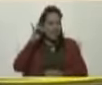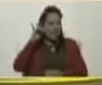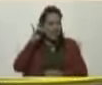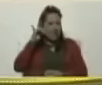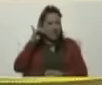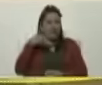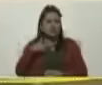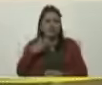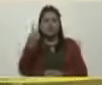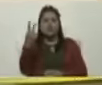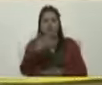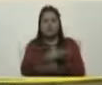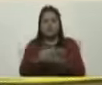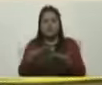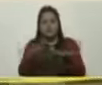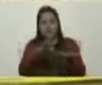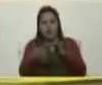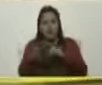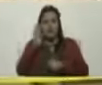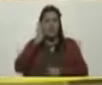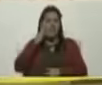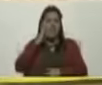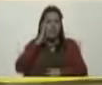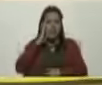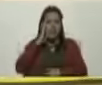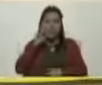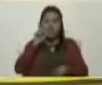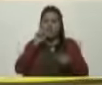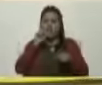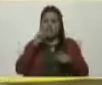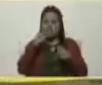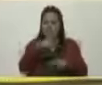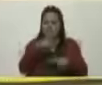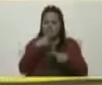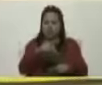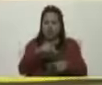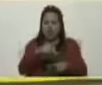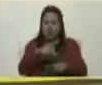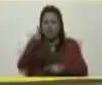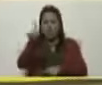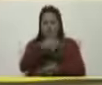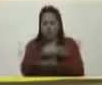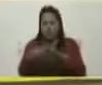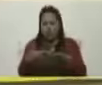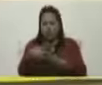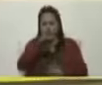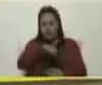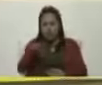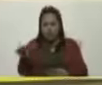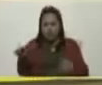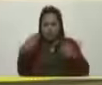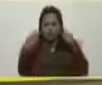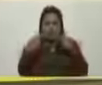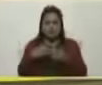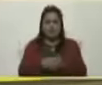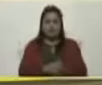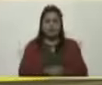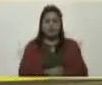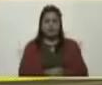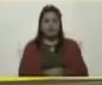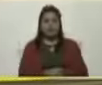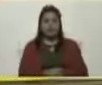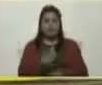los dos millones más o menos en Facebook, en TikTok estoy como en el millón. Entonces soy, me parezco a la